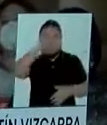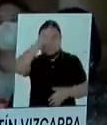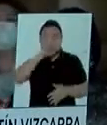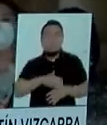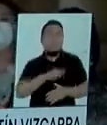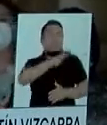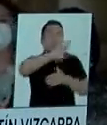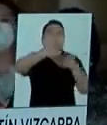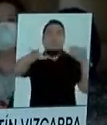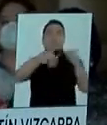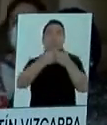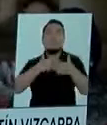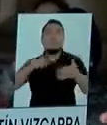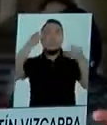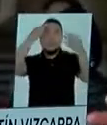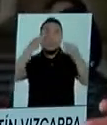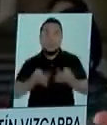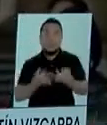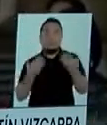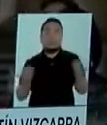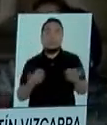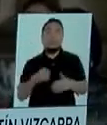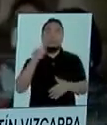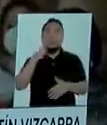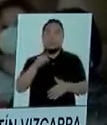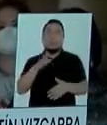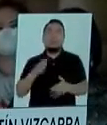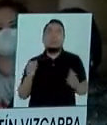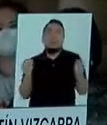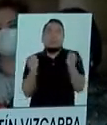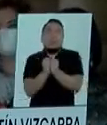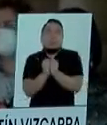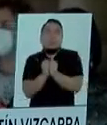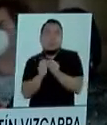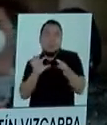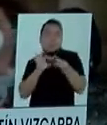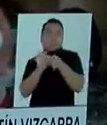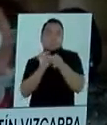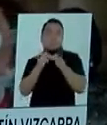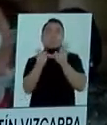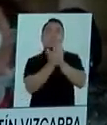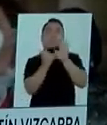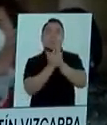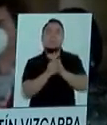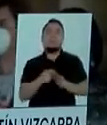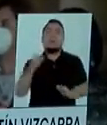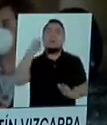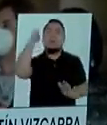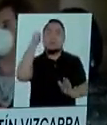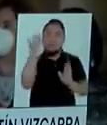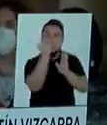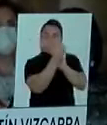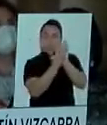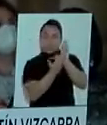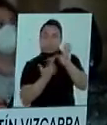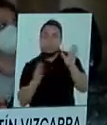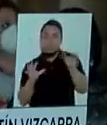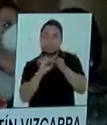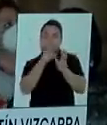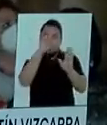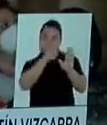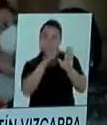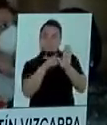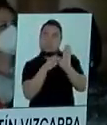otros aliados políticos, ejemplo, el señor Acuña ha dicho, espérate un momentito, ha dicho en el Congreso que hay